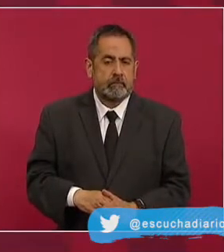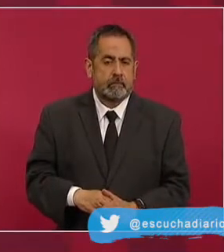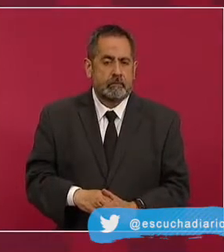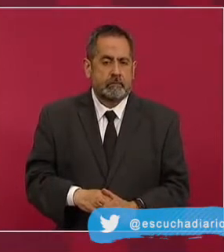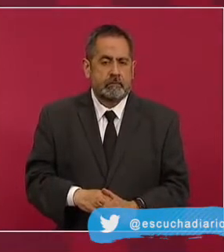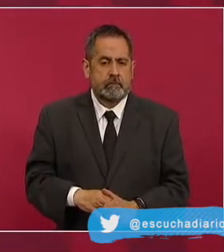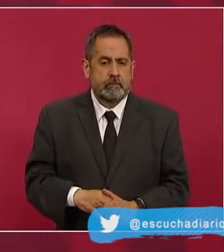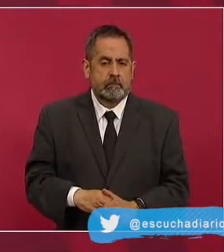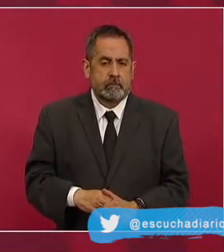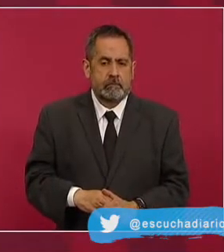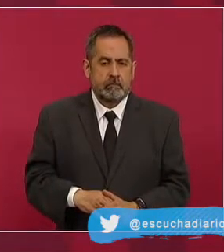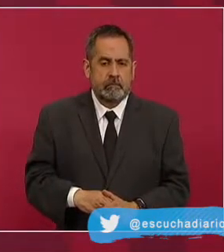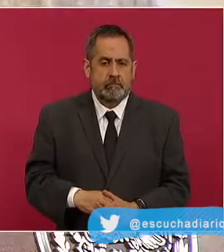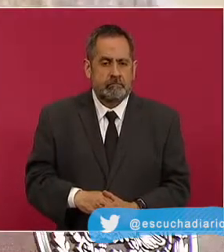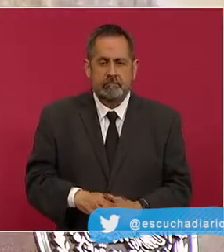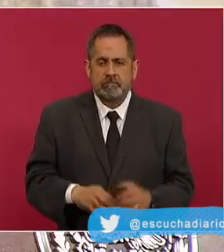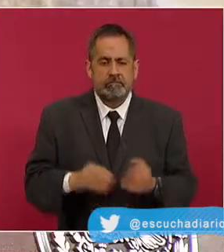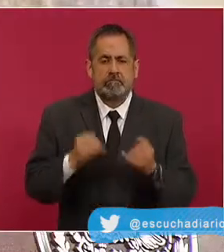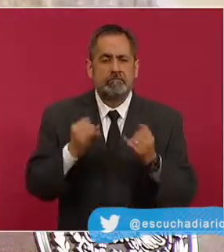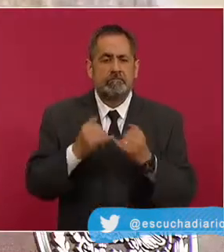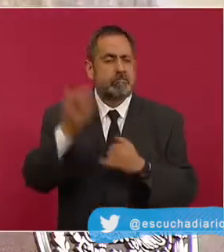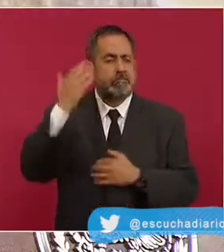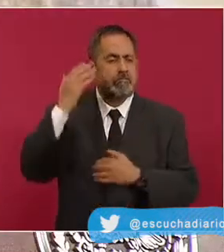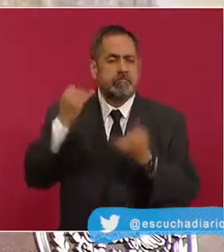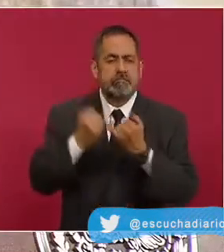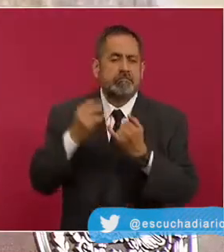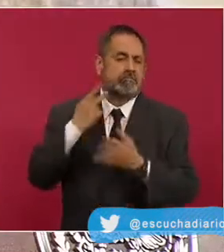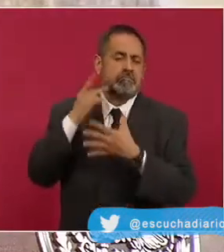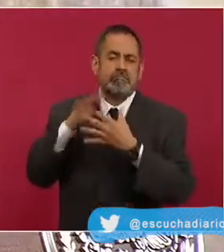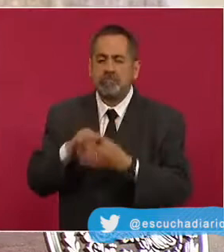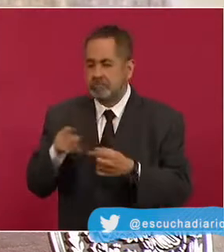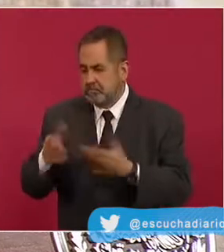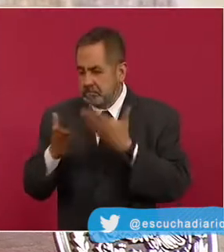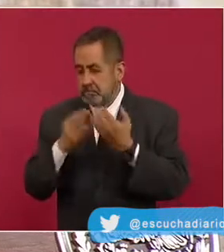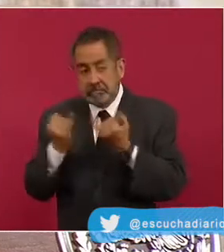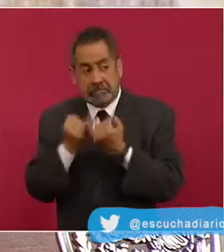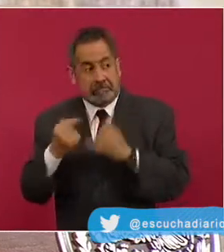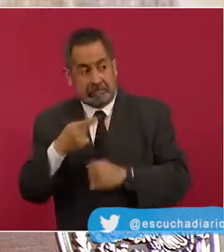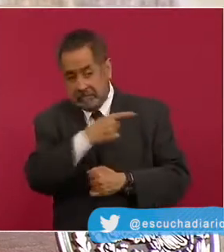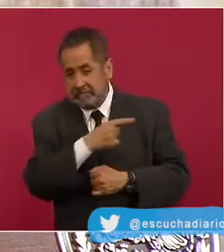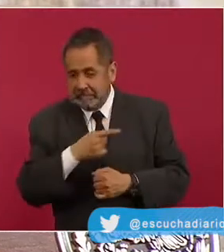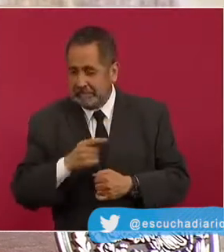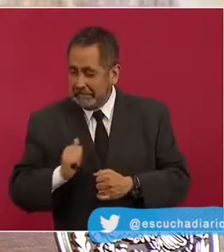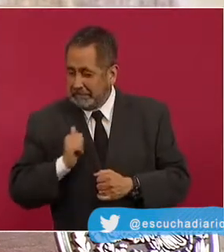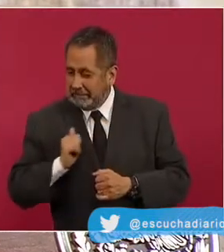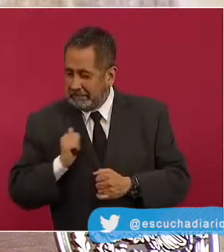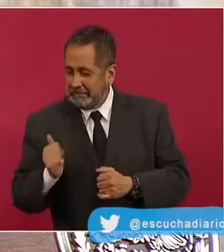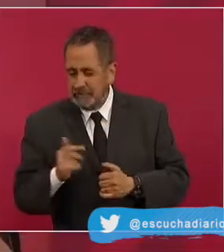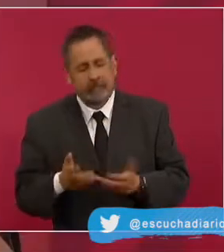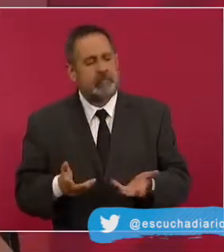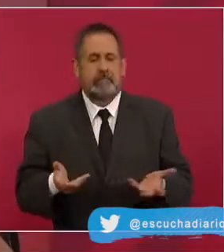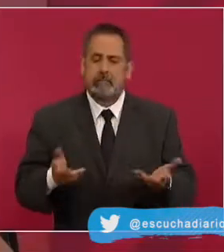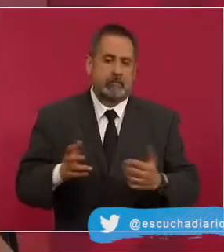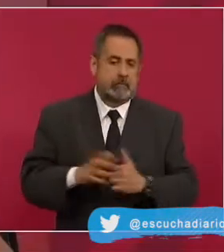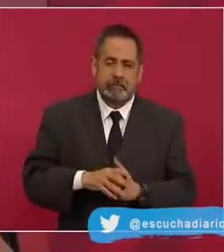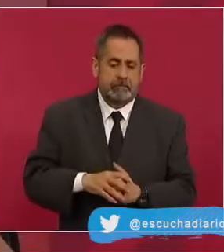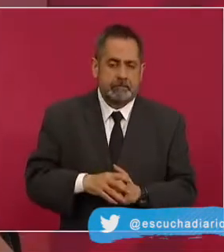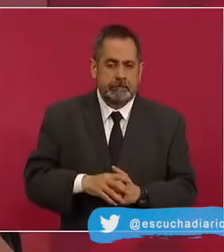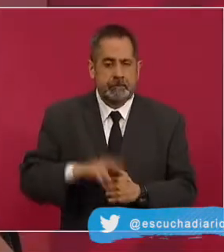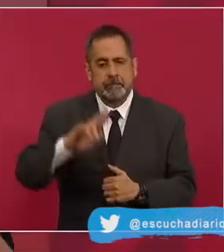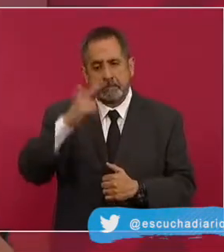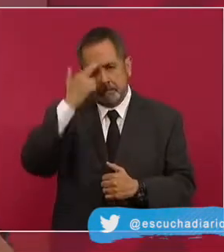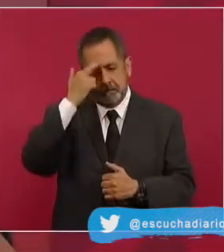Era lo más normal. Y en política, acuérdense de lo que